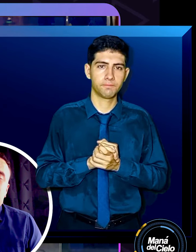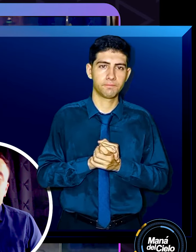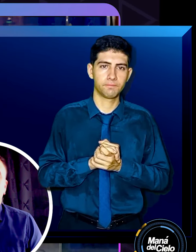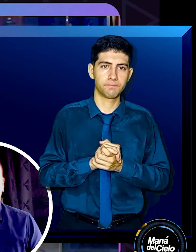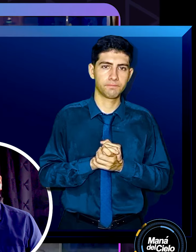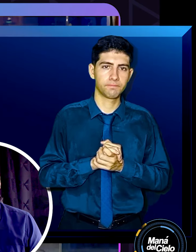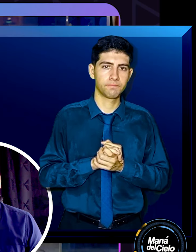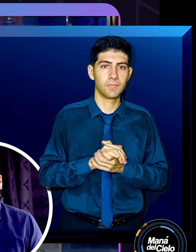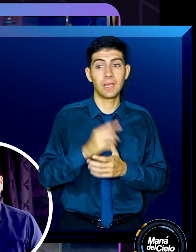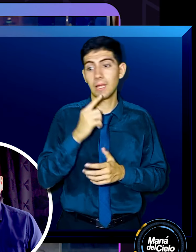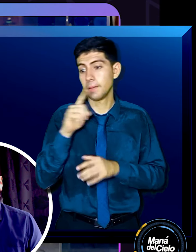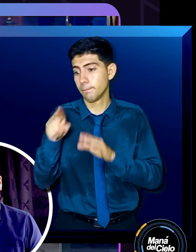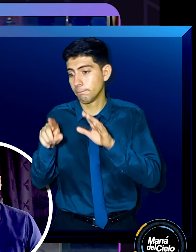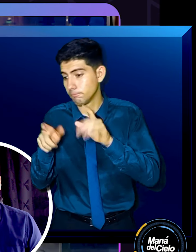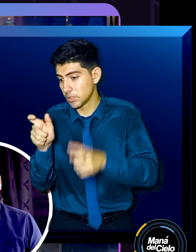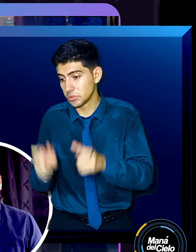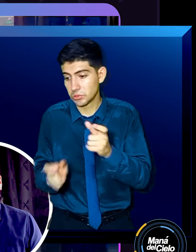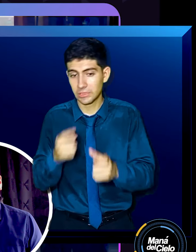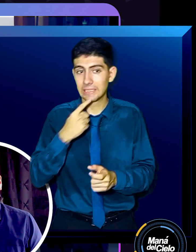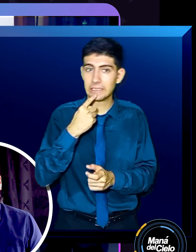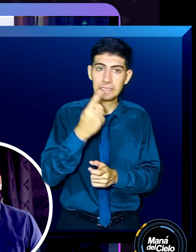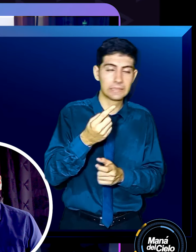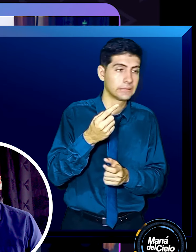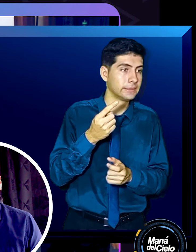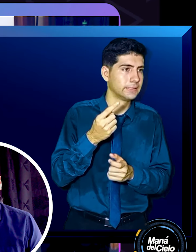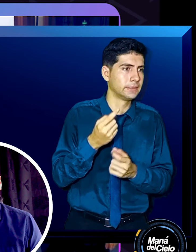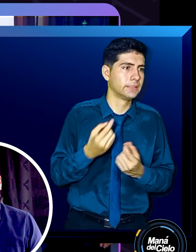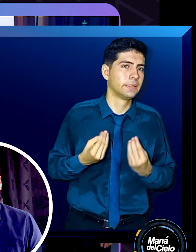Es que me cayó una cosa. Es que yo,